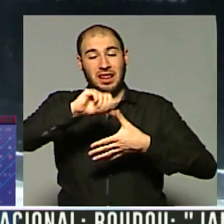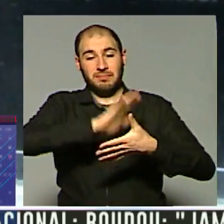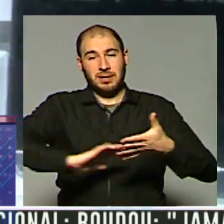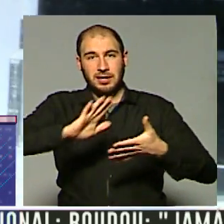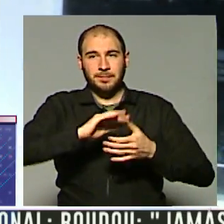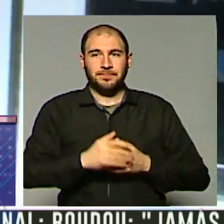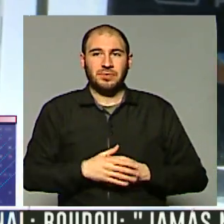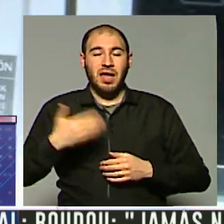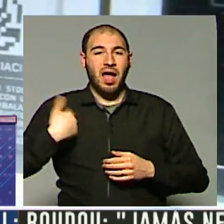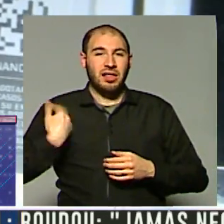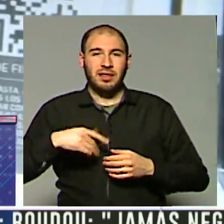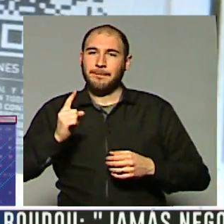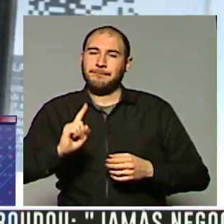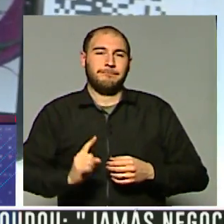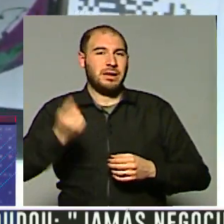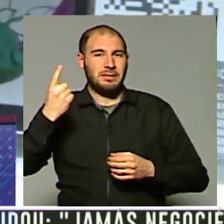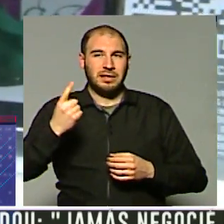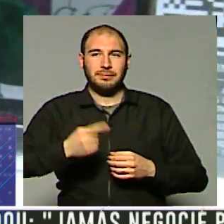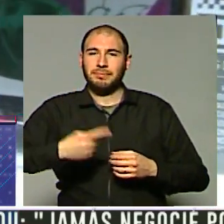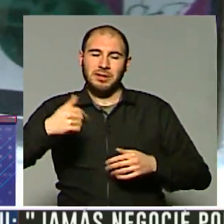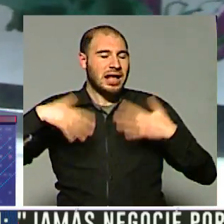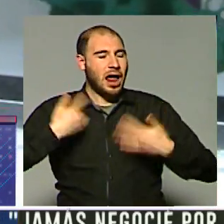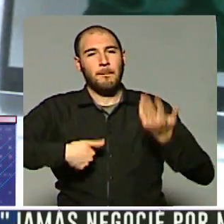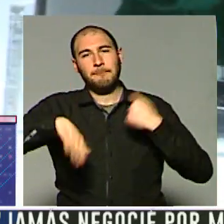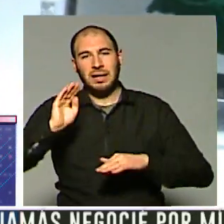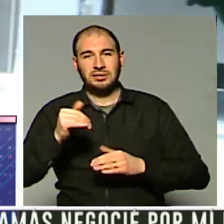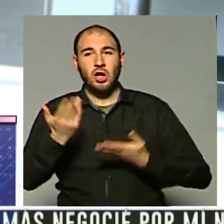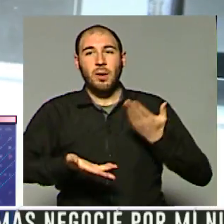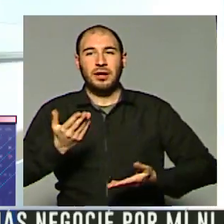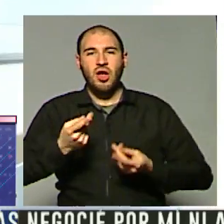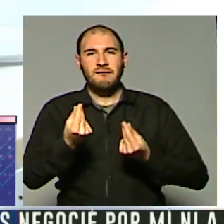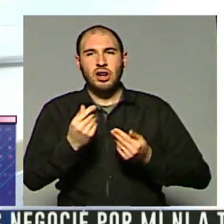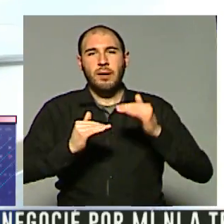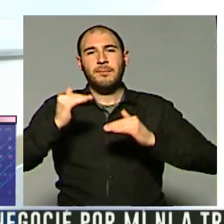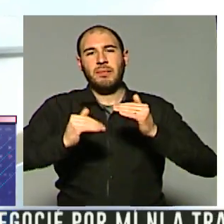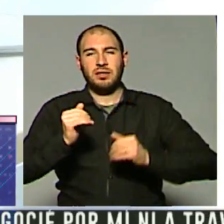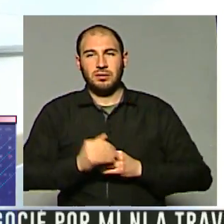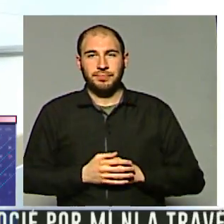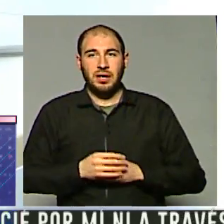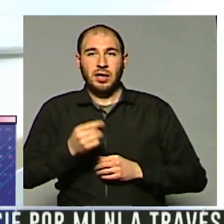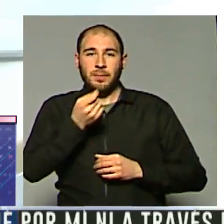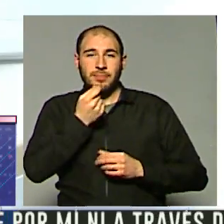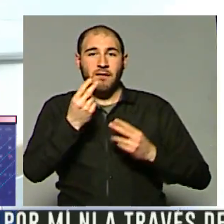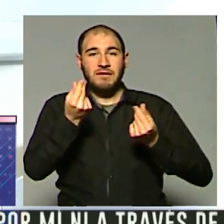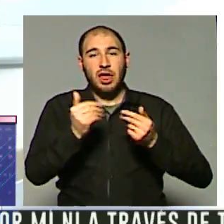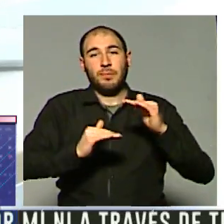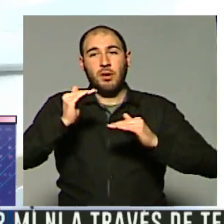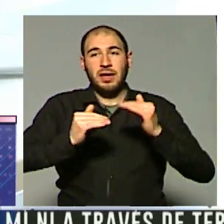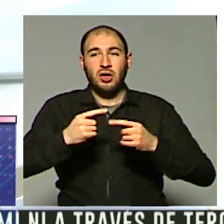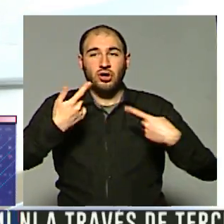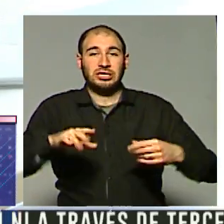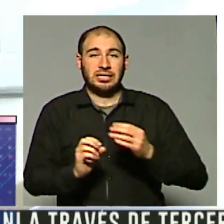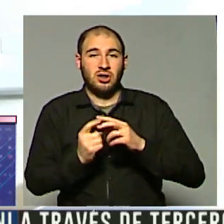latinoamericano, Argentina es el país lejos más caro en base a cuál es el valor promedio. Si uno tiene en cuenta el valor promedio de un